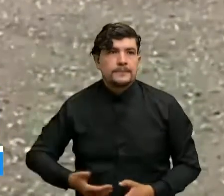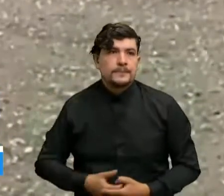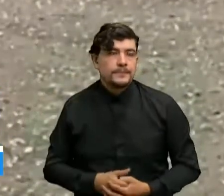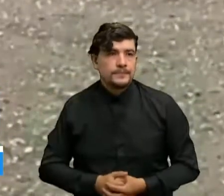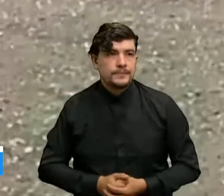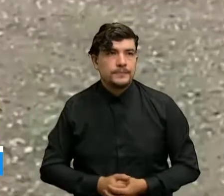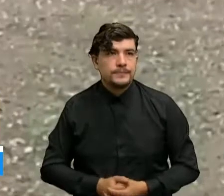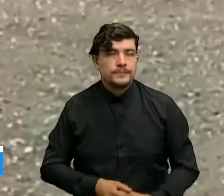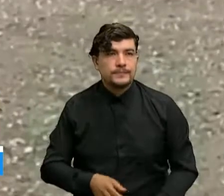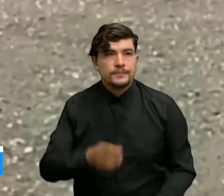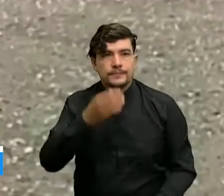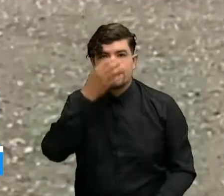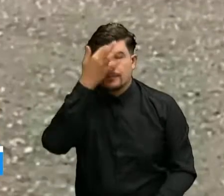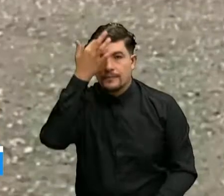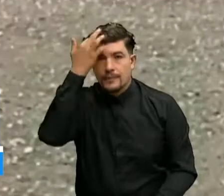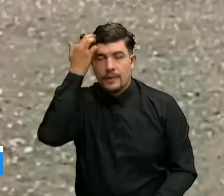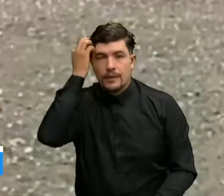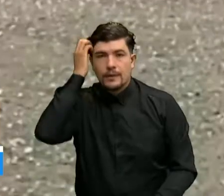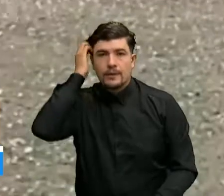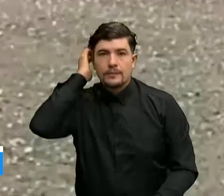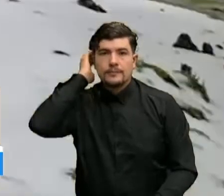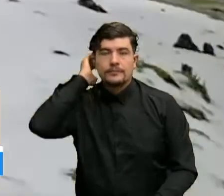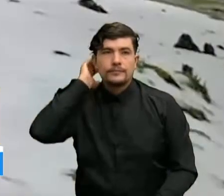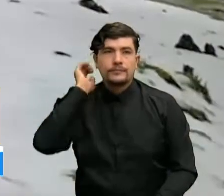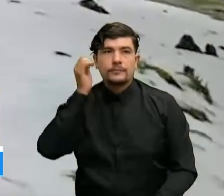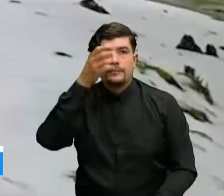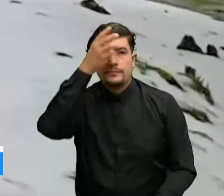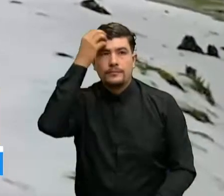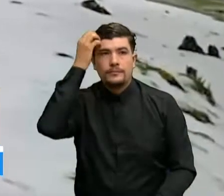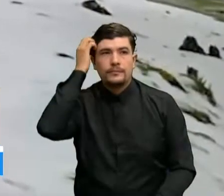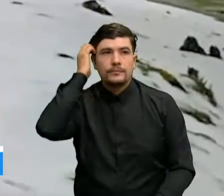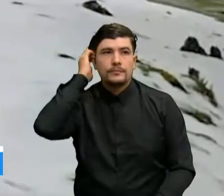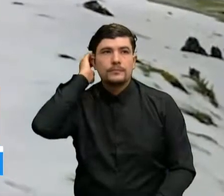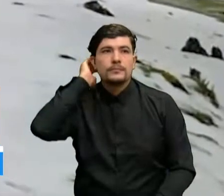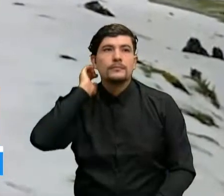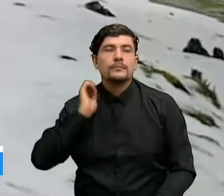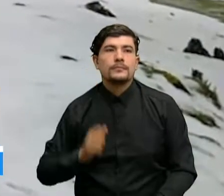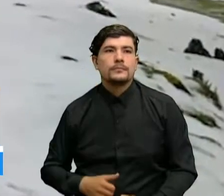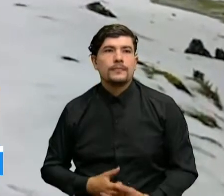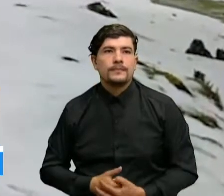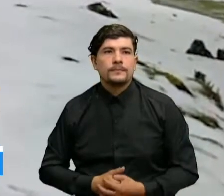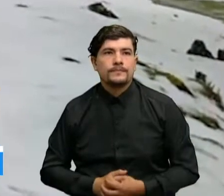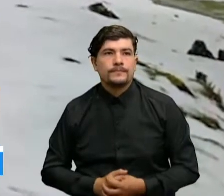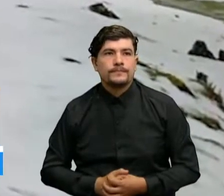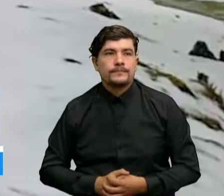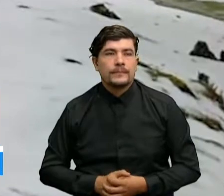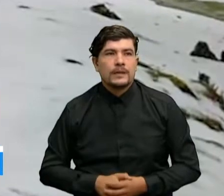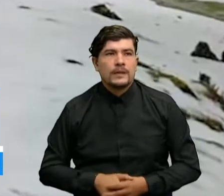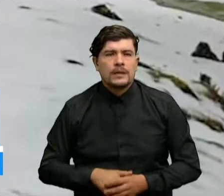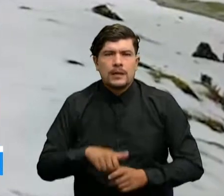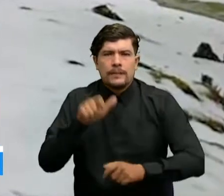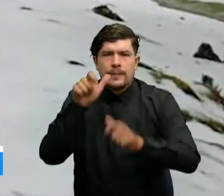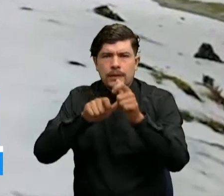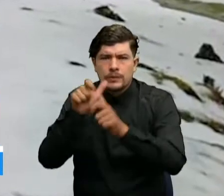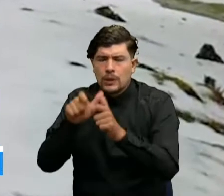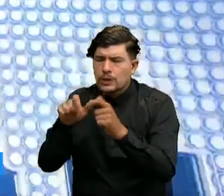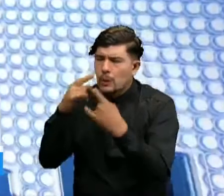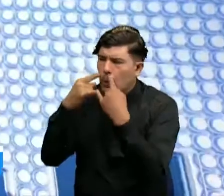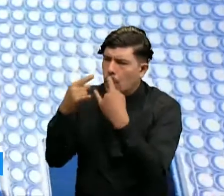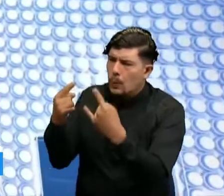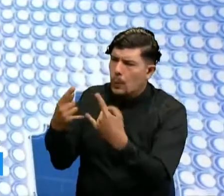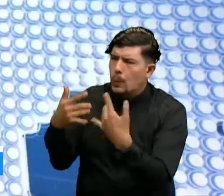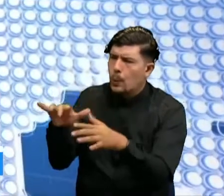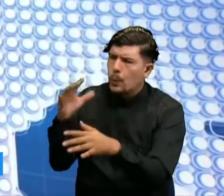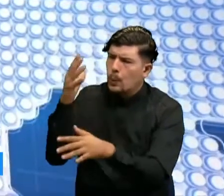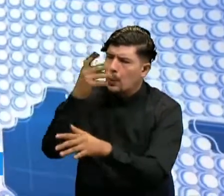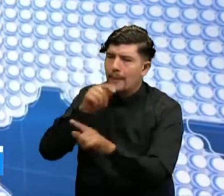Pero lo que para unos parece ser un fenómeno poco visto en la región, para varias familias campesinas se ha convertido en una verdadera tragedia, pues